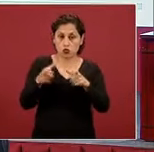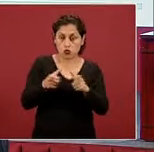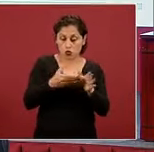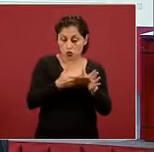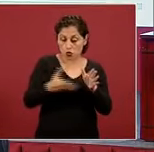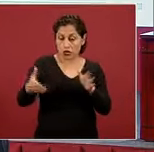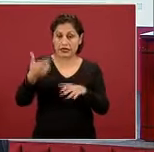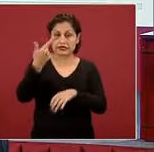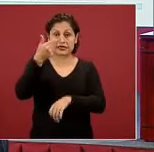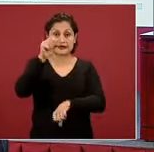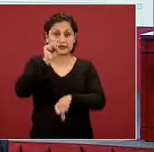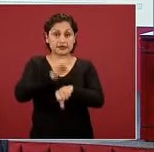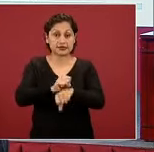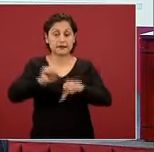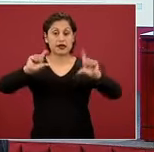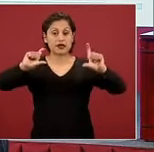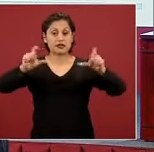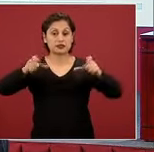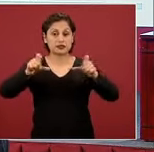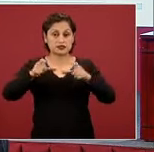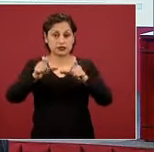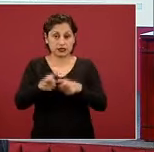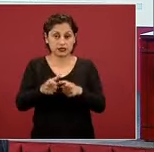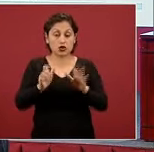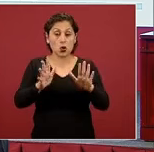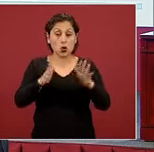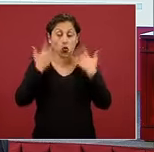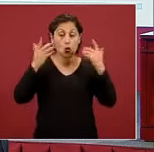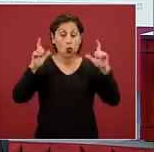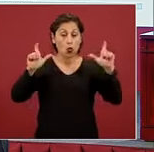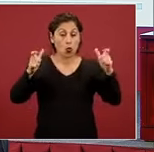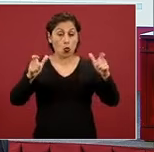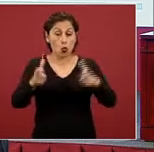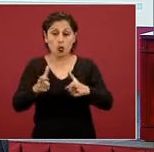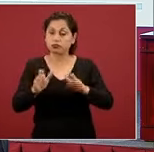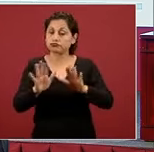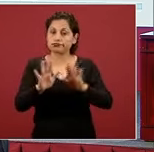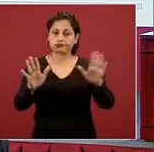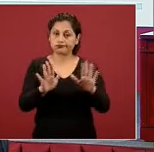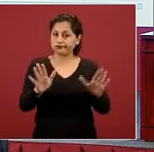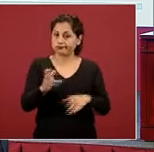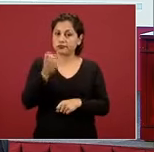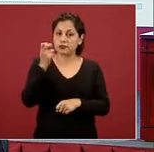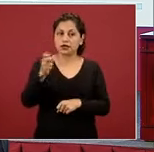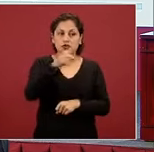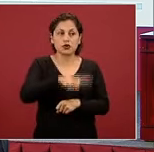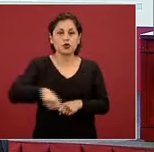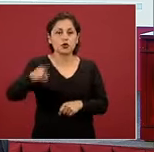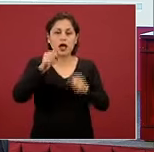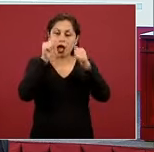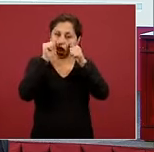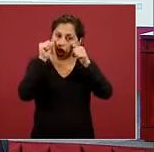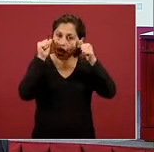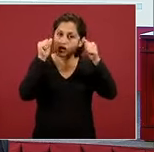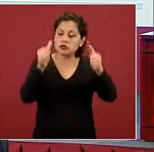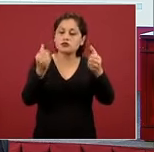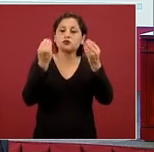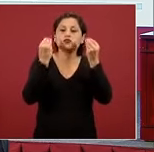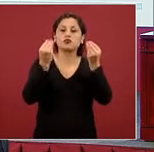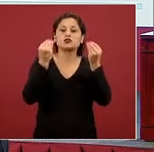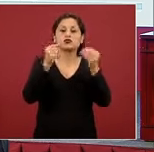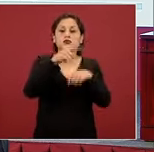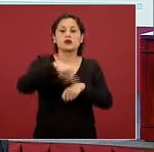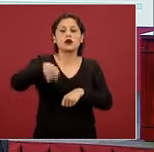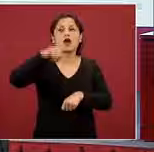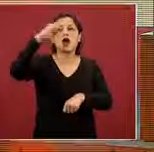de descenso, no ha sido continuo y es muy importante visualizarlo para no llevarse una falsa expectativa de que la epidemia ya se